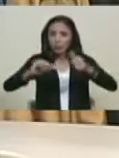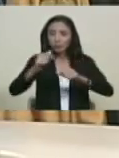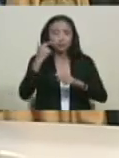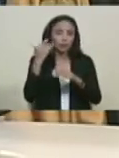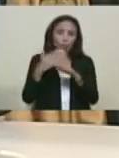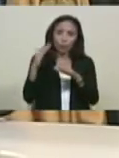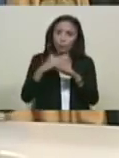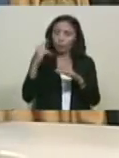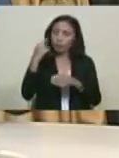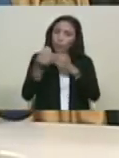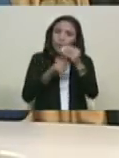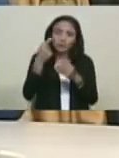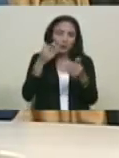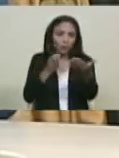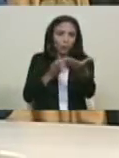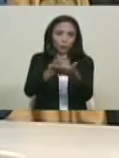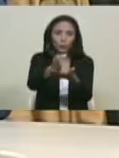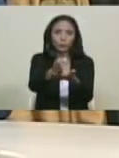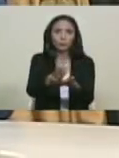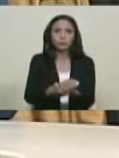o por las buenas